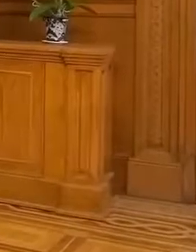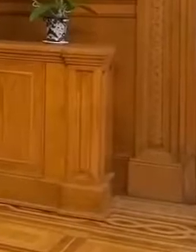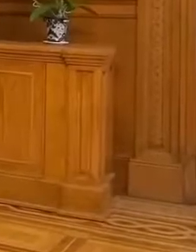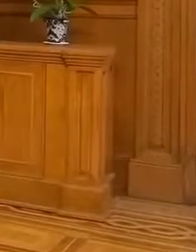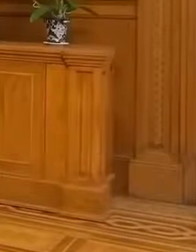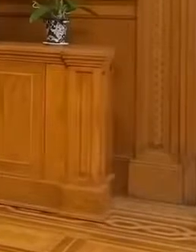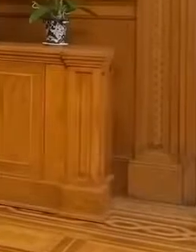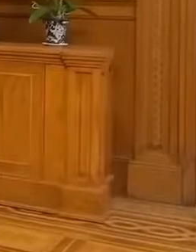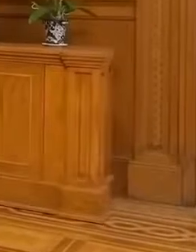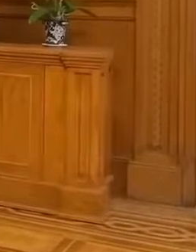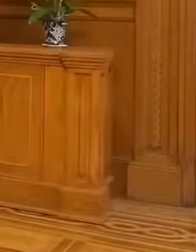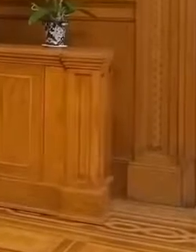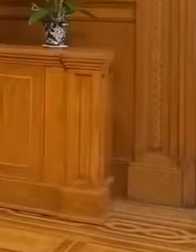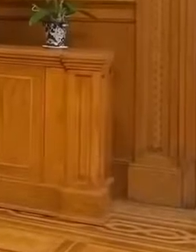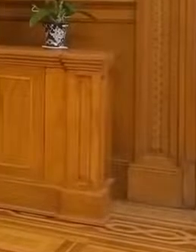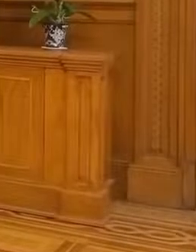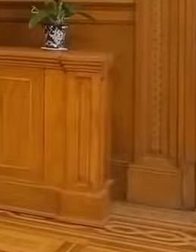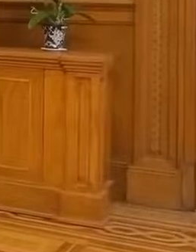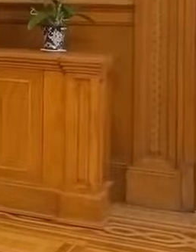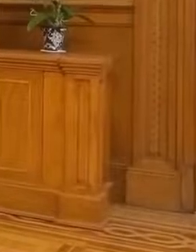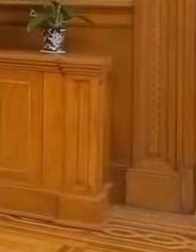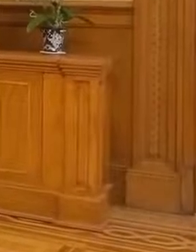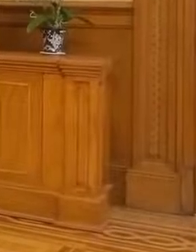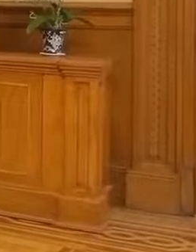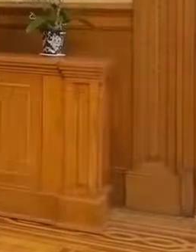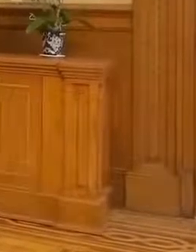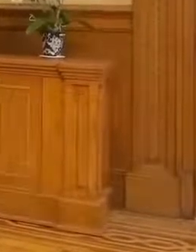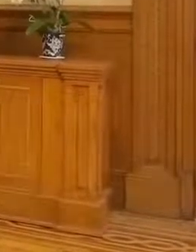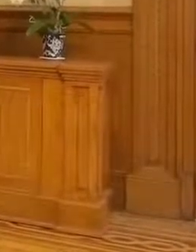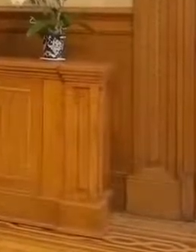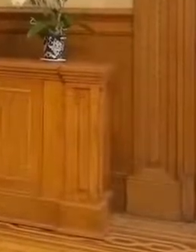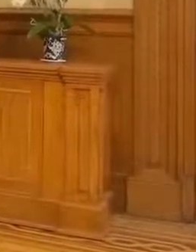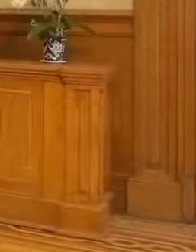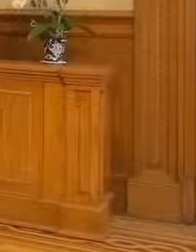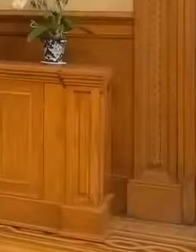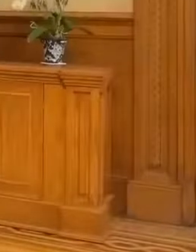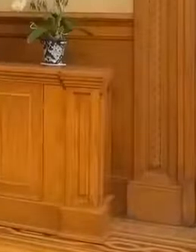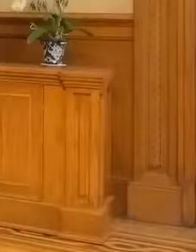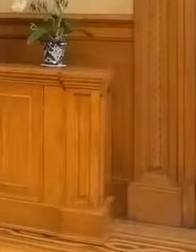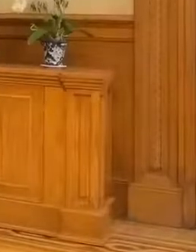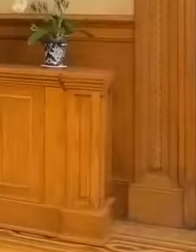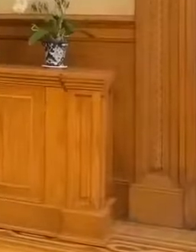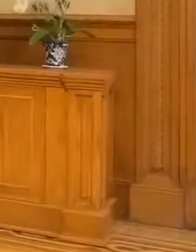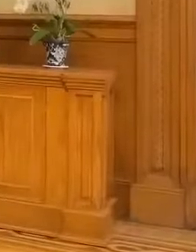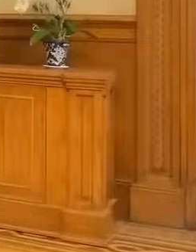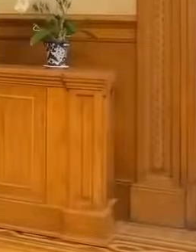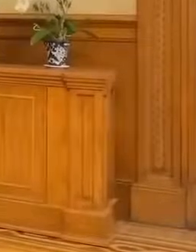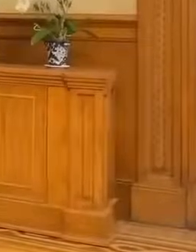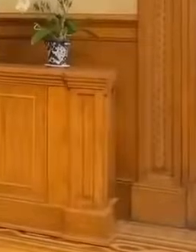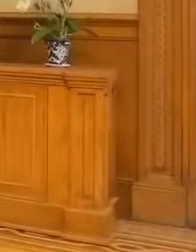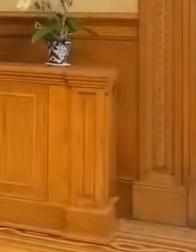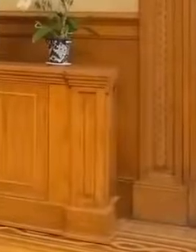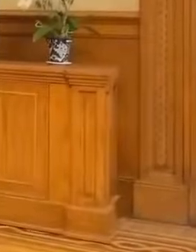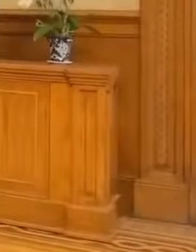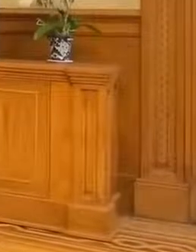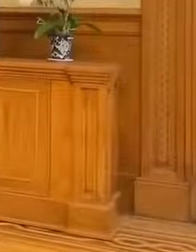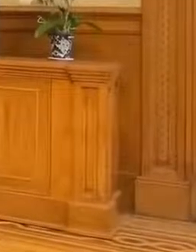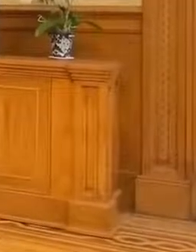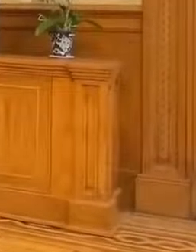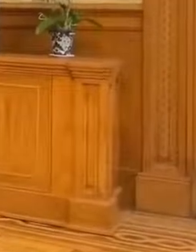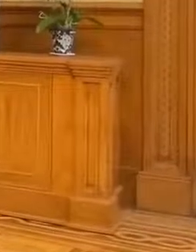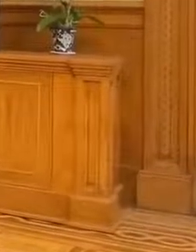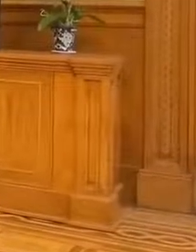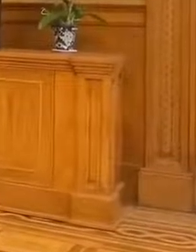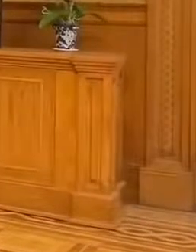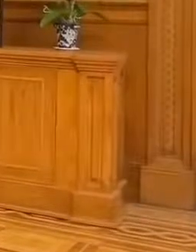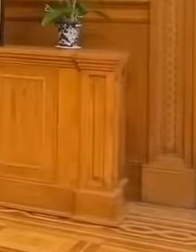una sociedad en donde vivamos felizmente todos. Eso